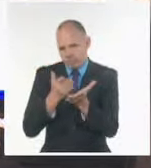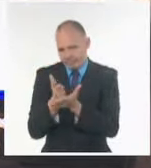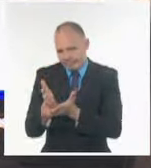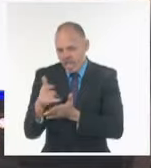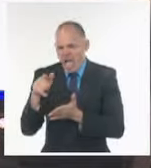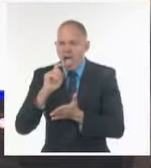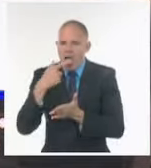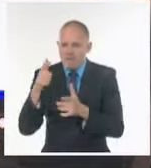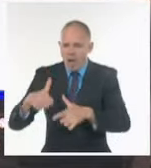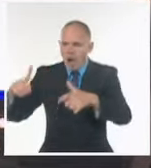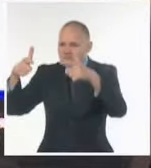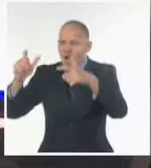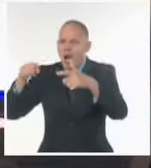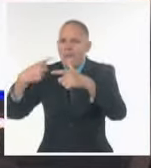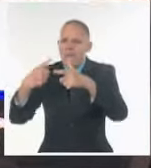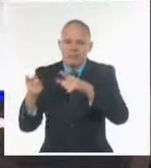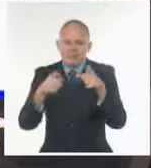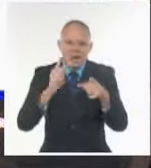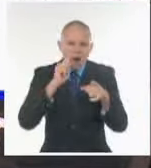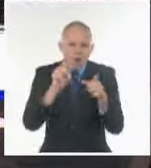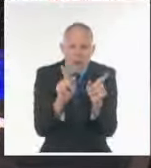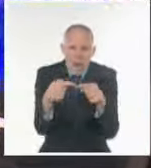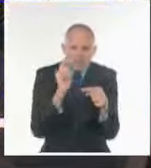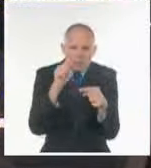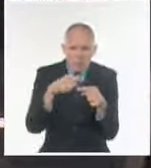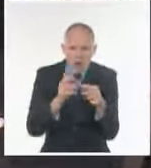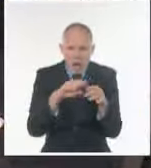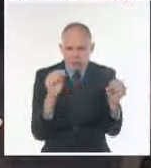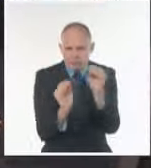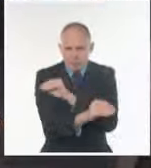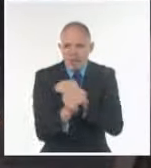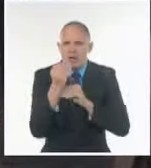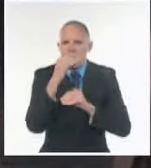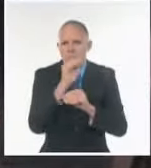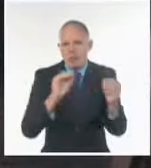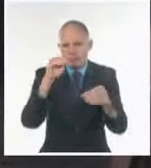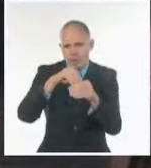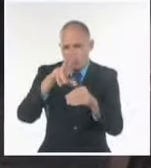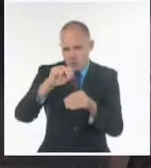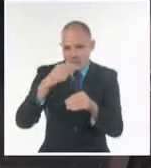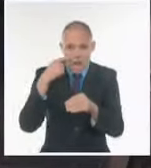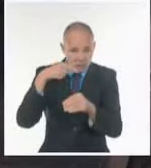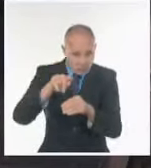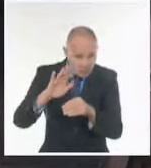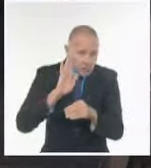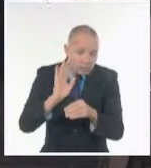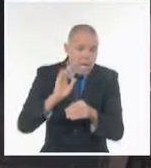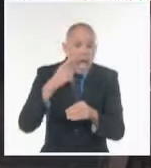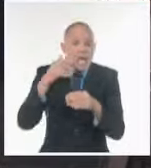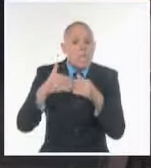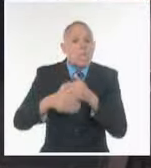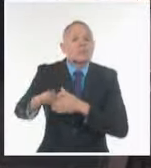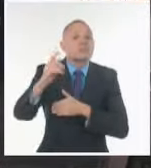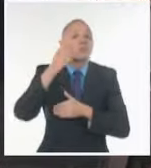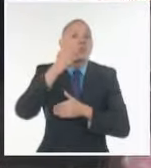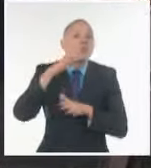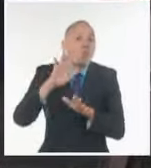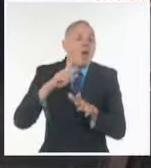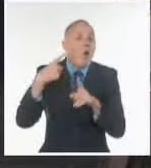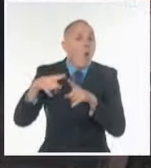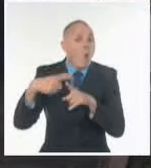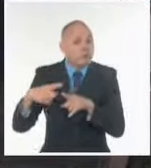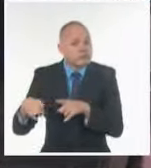economizador. Aunque en paralelo se realizan otros trabajos que pueden llegar a ser ruta crítica también en paralelo, como es el cambio